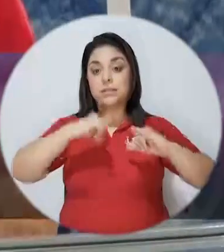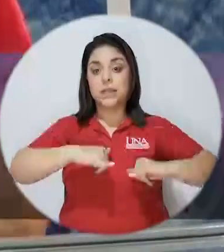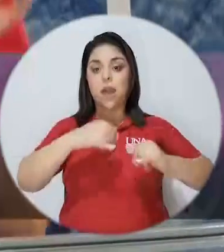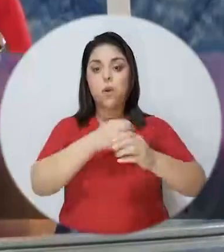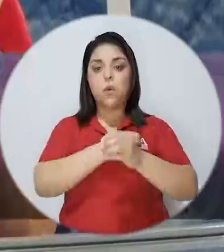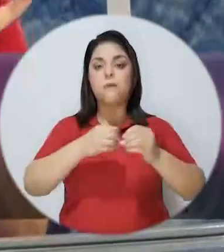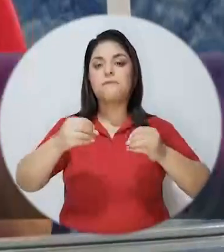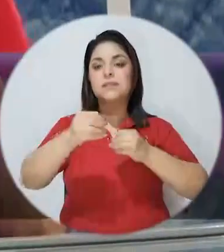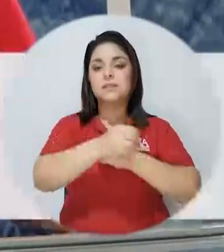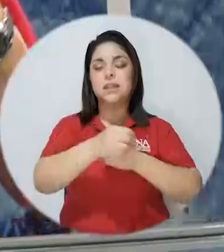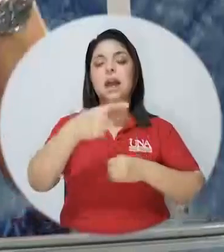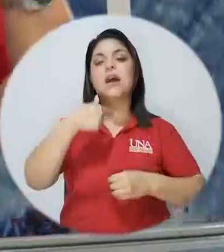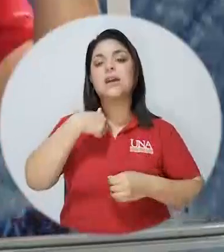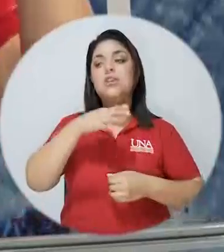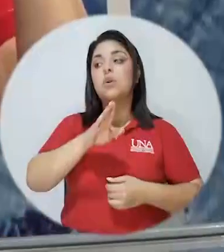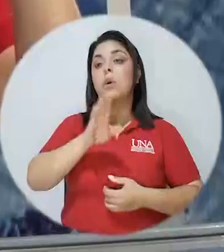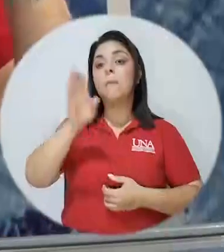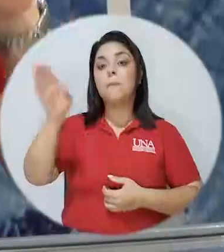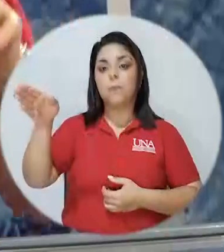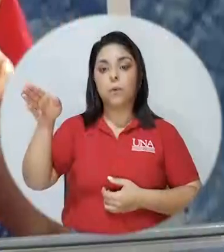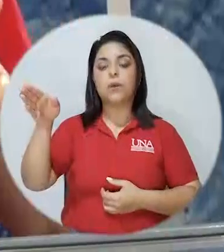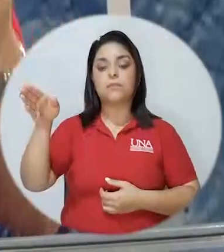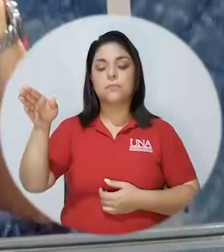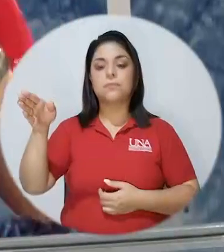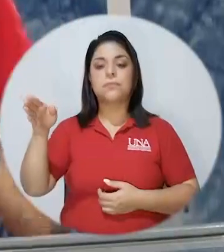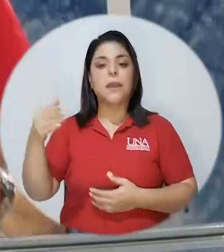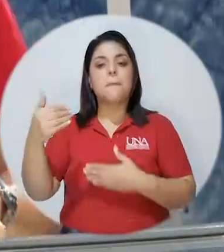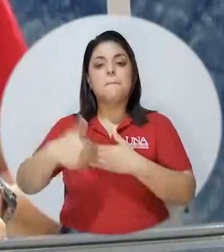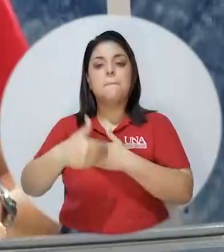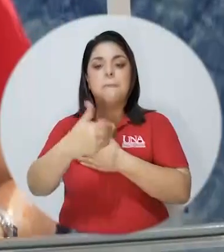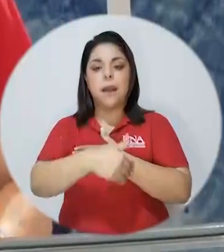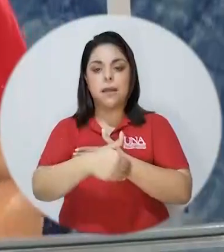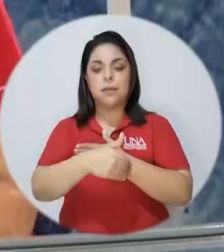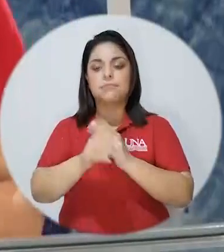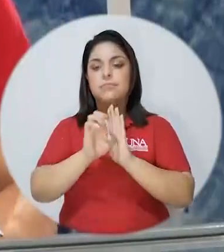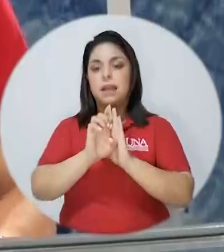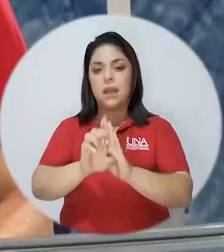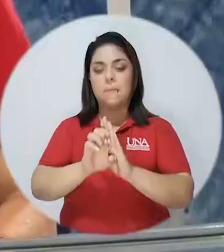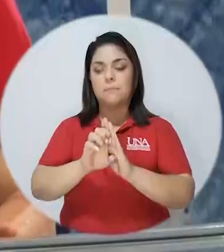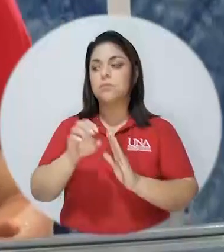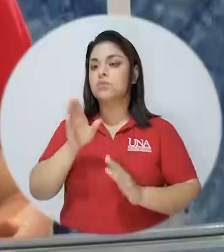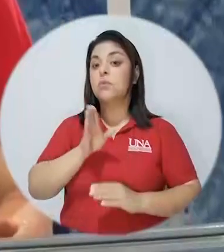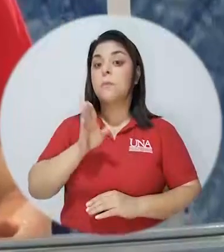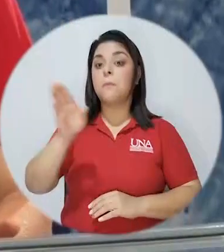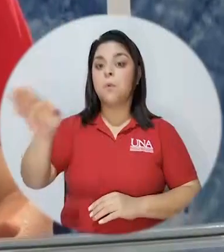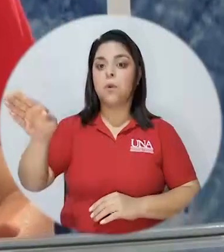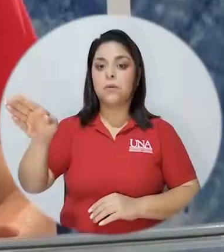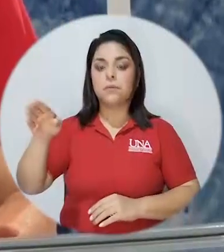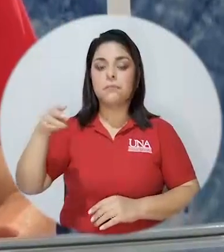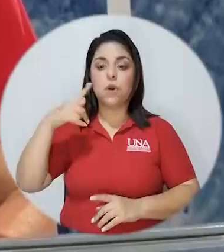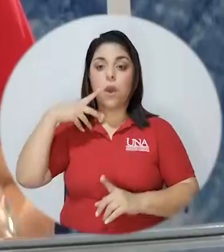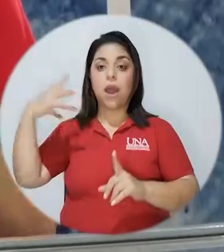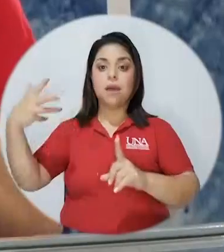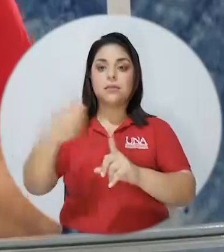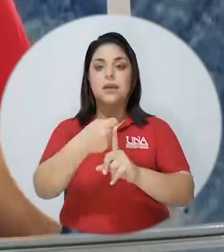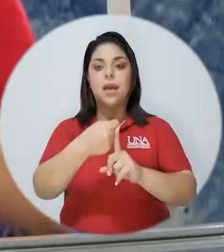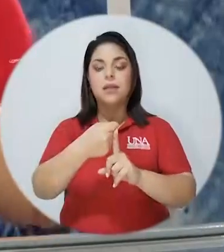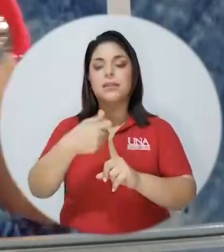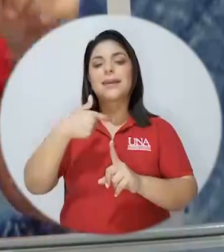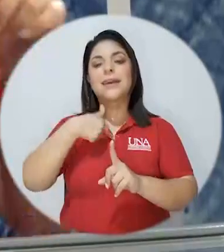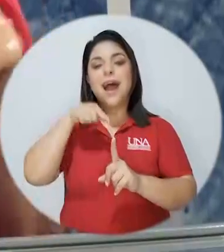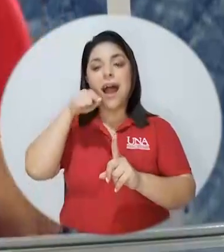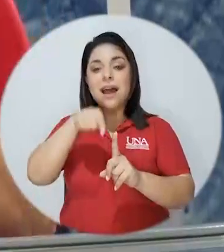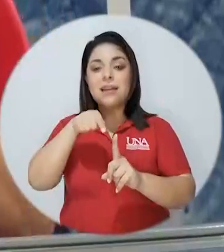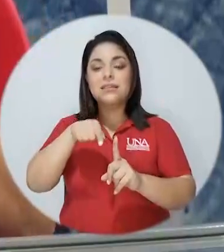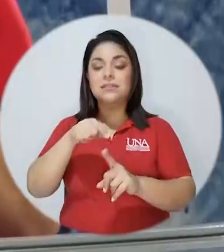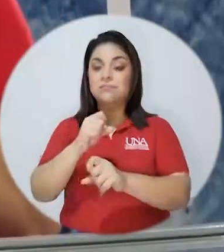pan de aquella panadería y cruzo como 5 calles para ir a esa panadería. Tengo un accidente, ninguna aseguradora me va a cubrir, porque no es mi